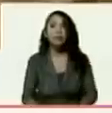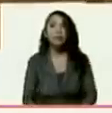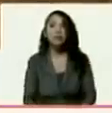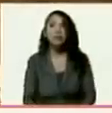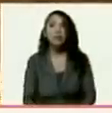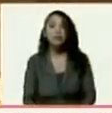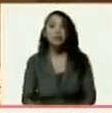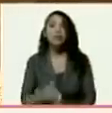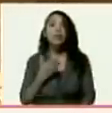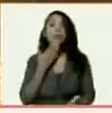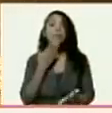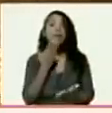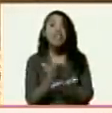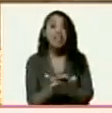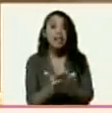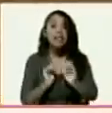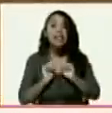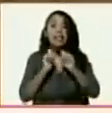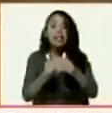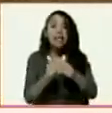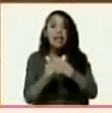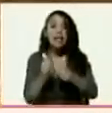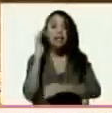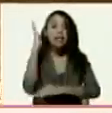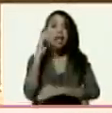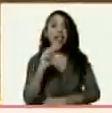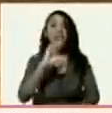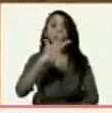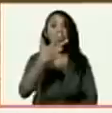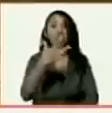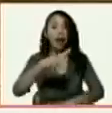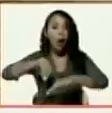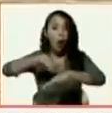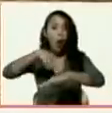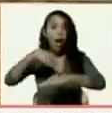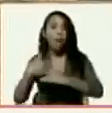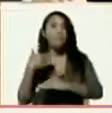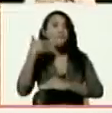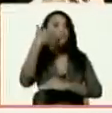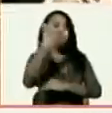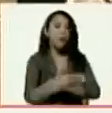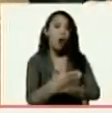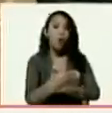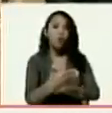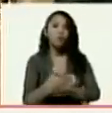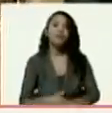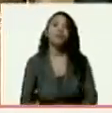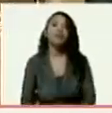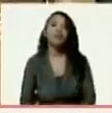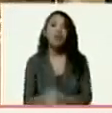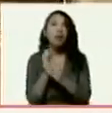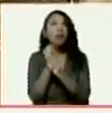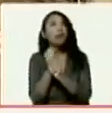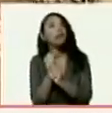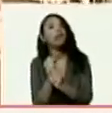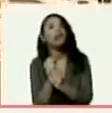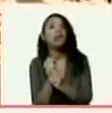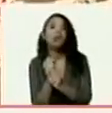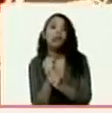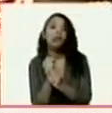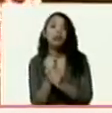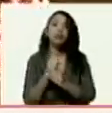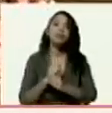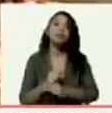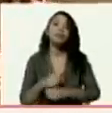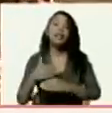a pedir que se iniciara la sesión 3 horas después de espera.